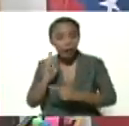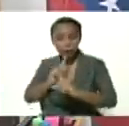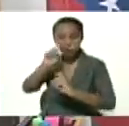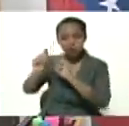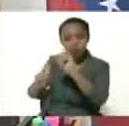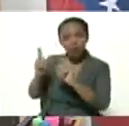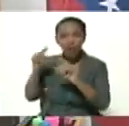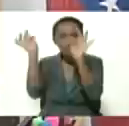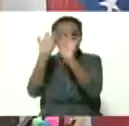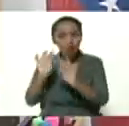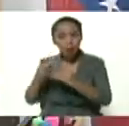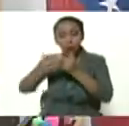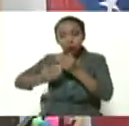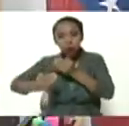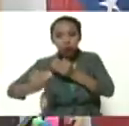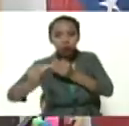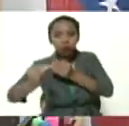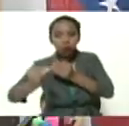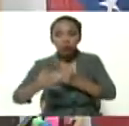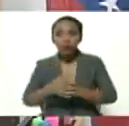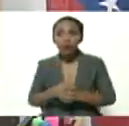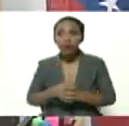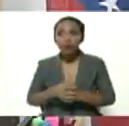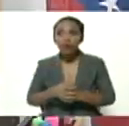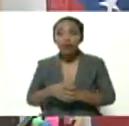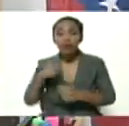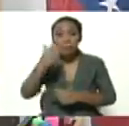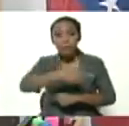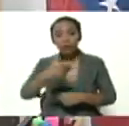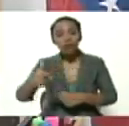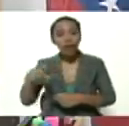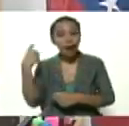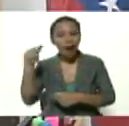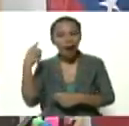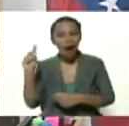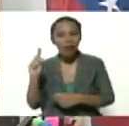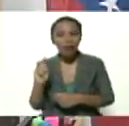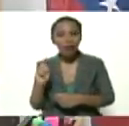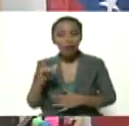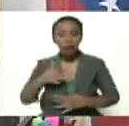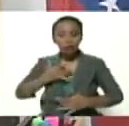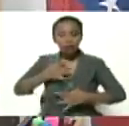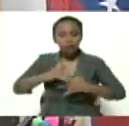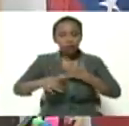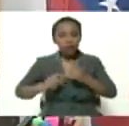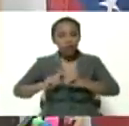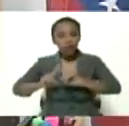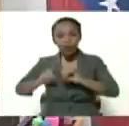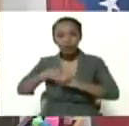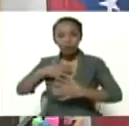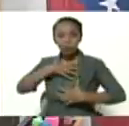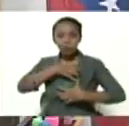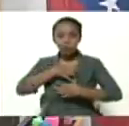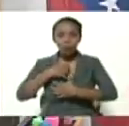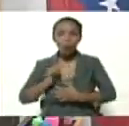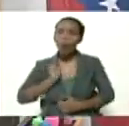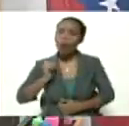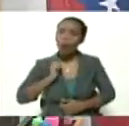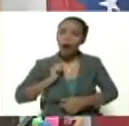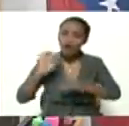metodología de aproximación de gente que tiene síntomas diversos, de cualquier